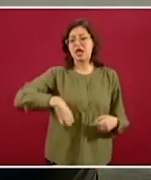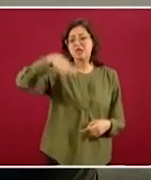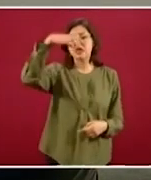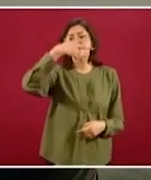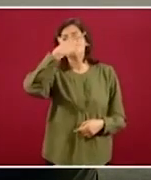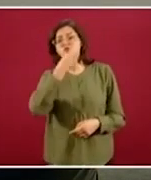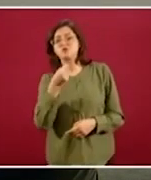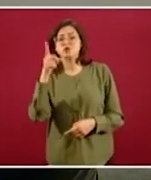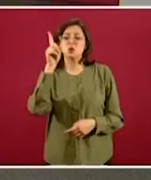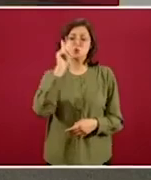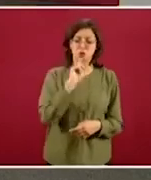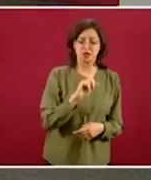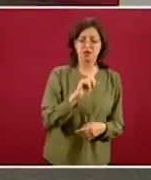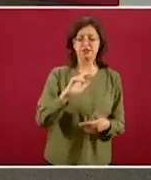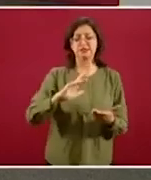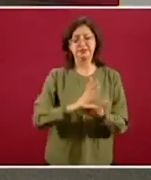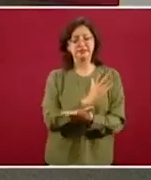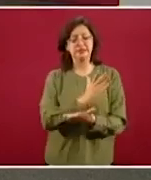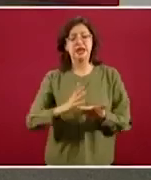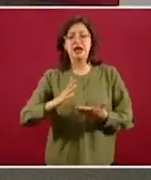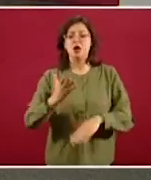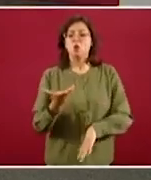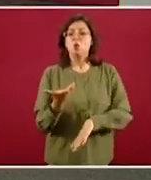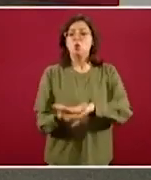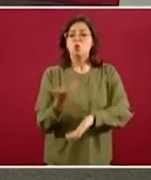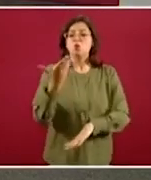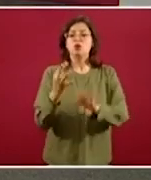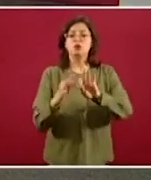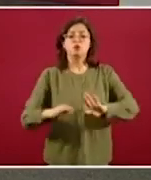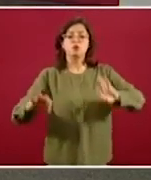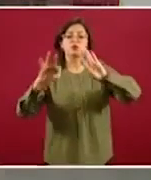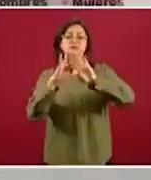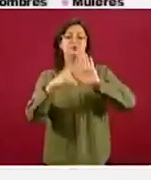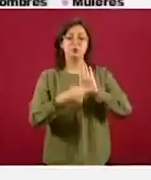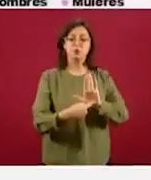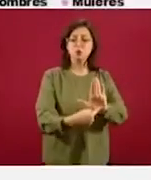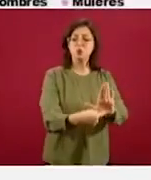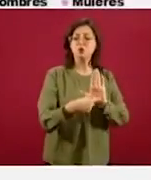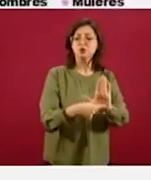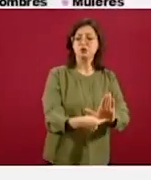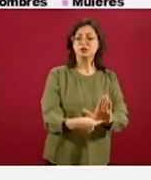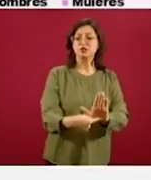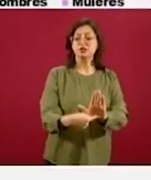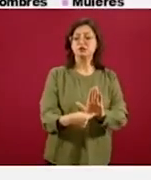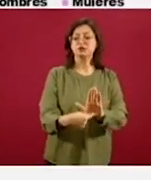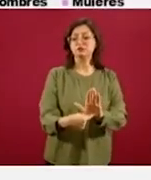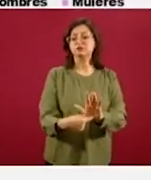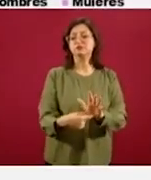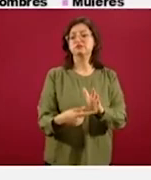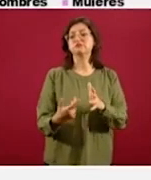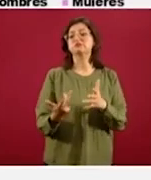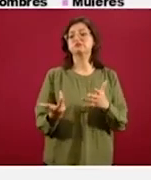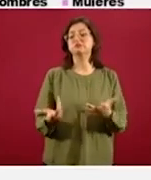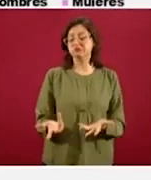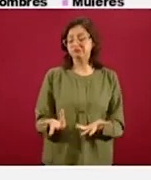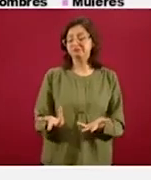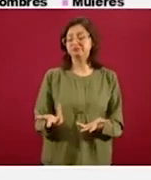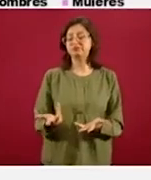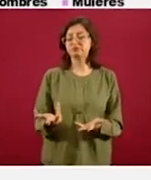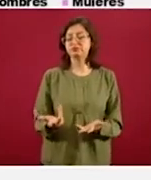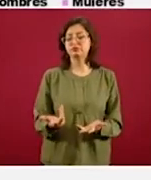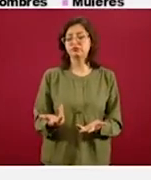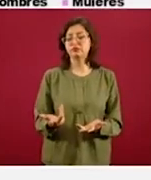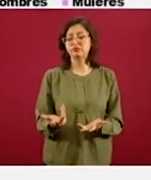sexo. Muy importante esta gráfica, porque nos muestra que a pesar de